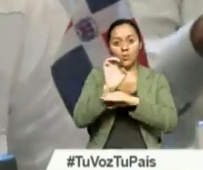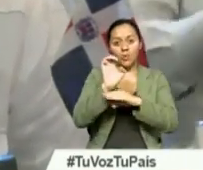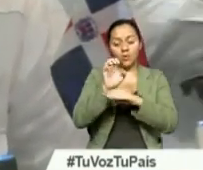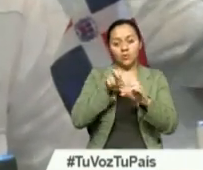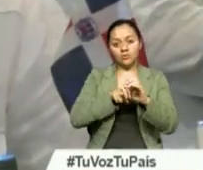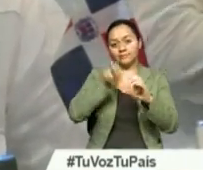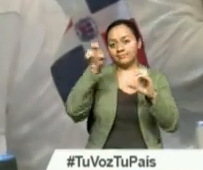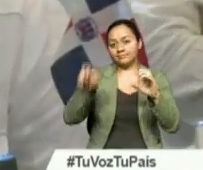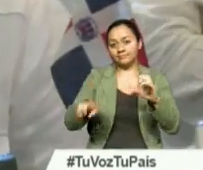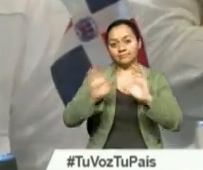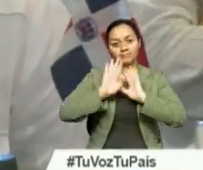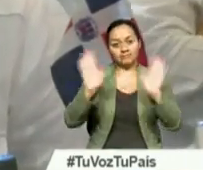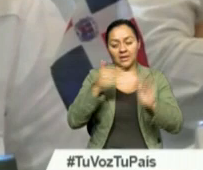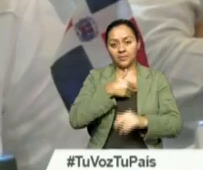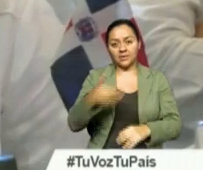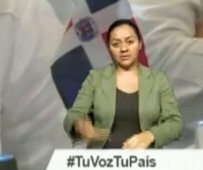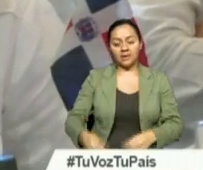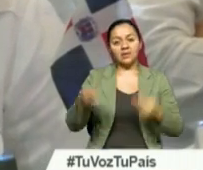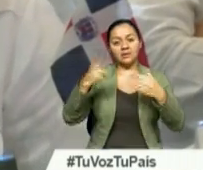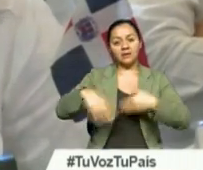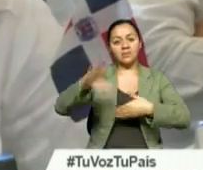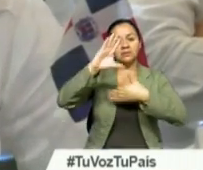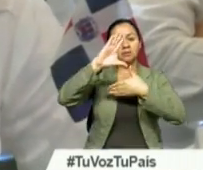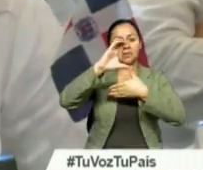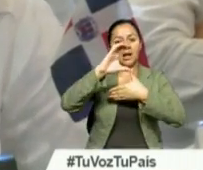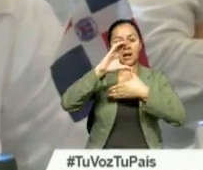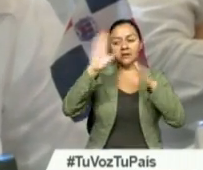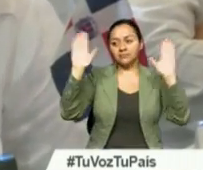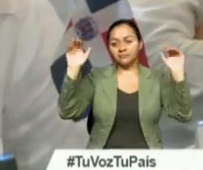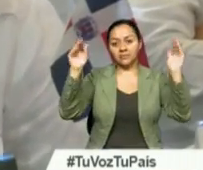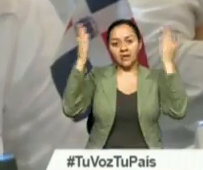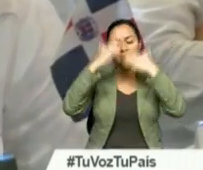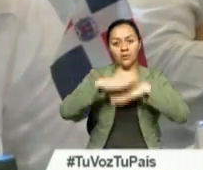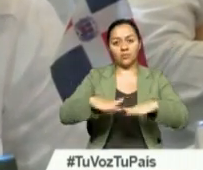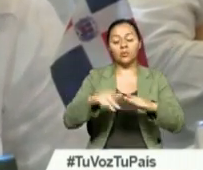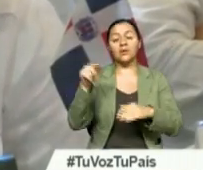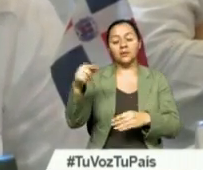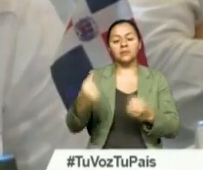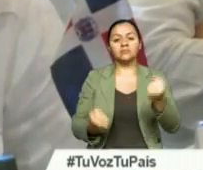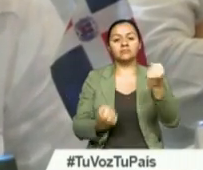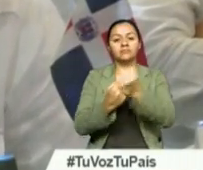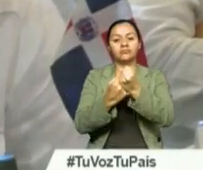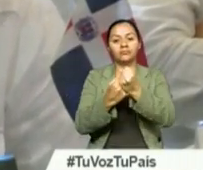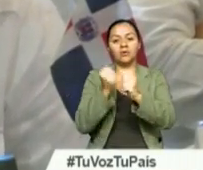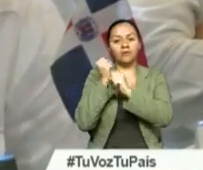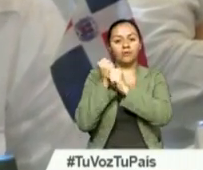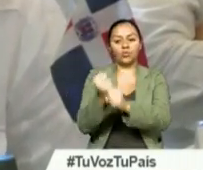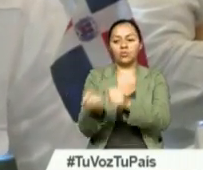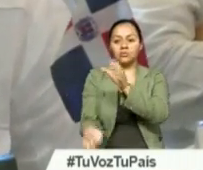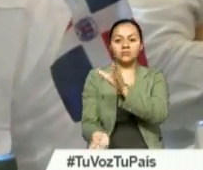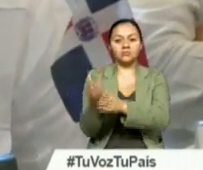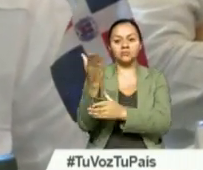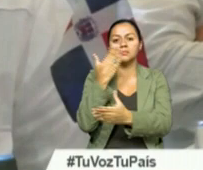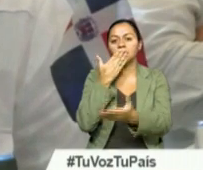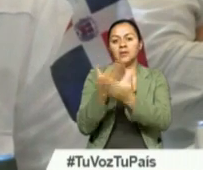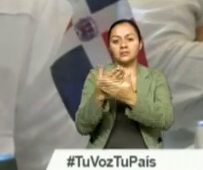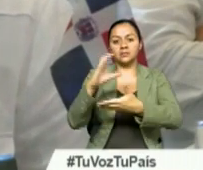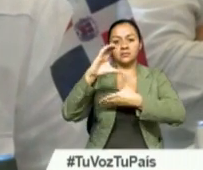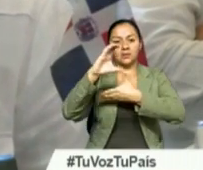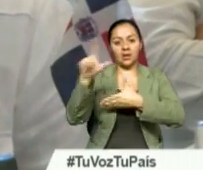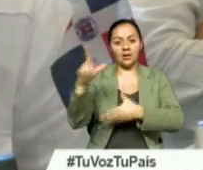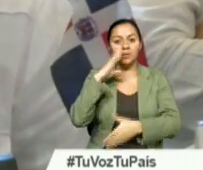CELAC. Fue uno de los propulsores y fundadores de esta comunidad de Estados latinoamericanos y